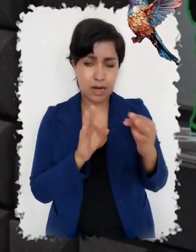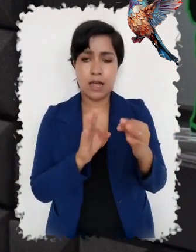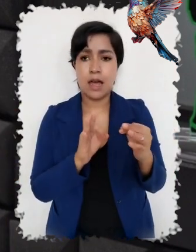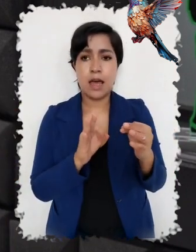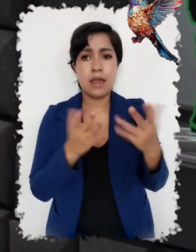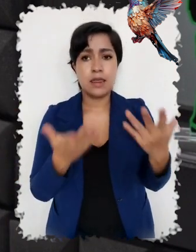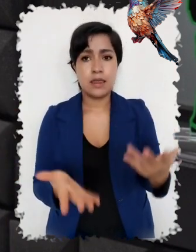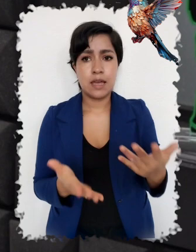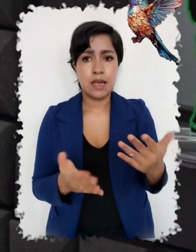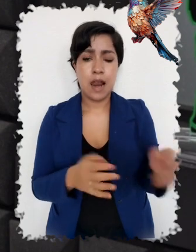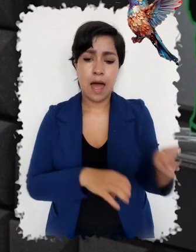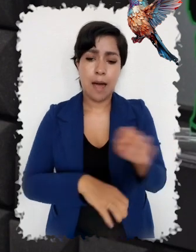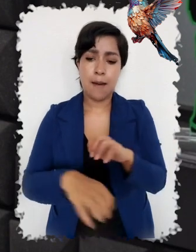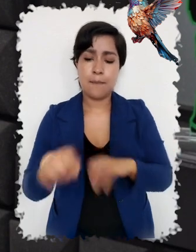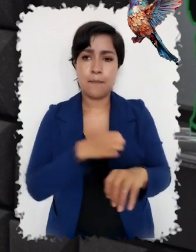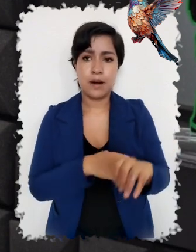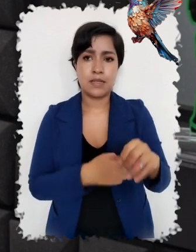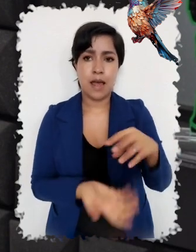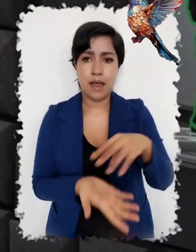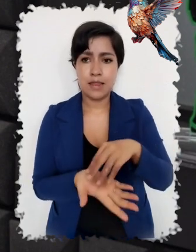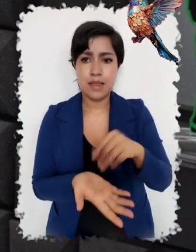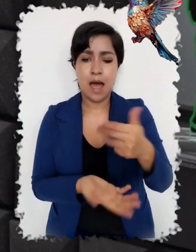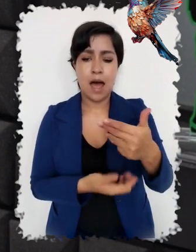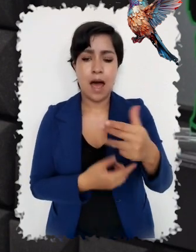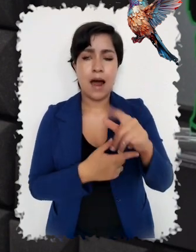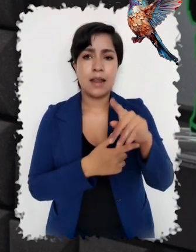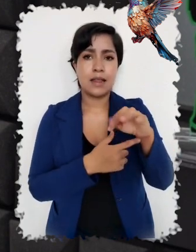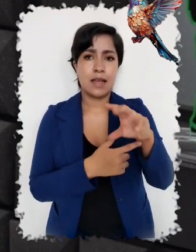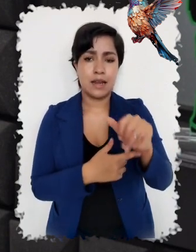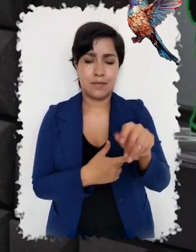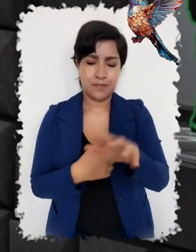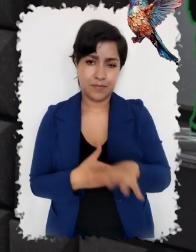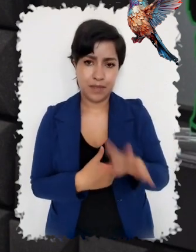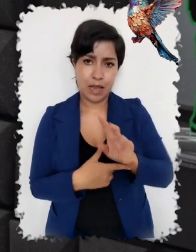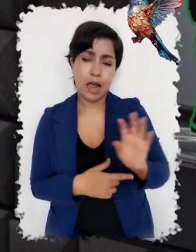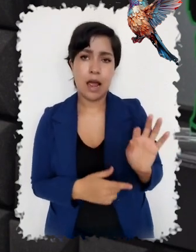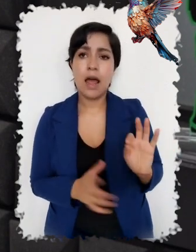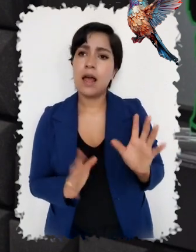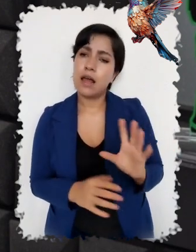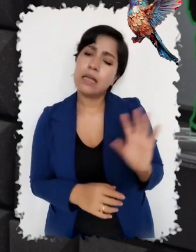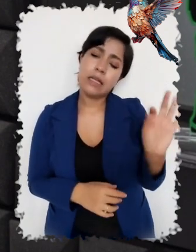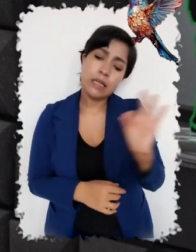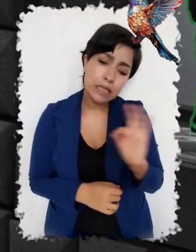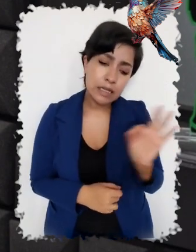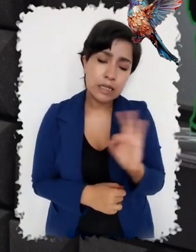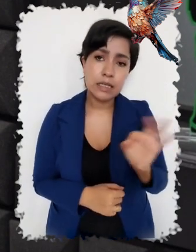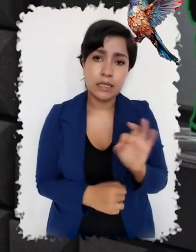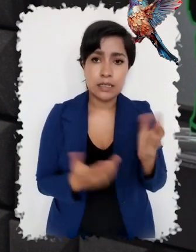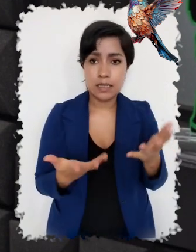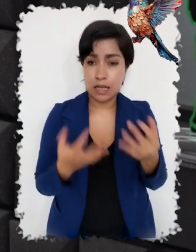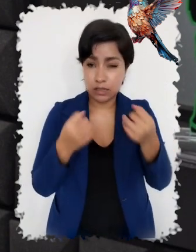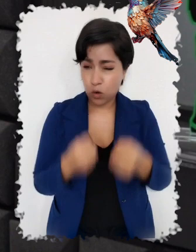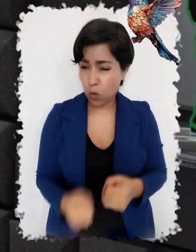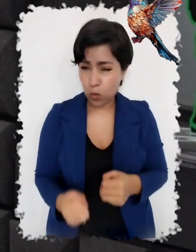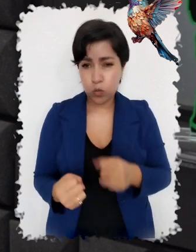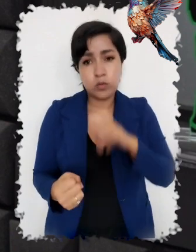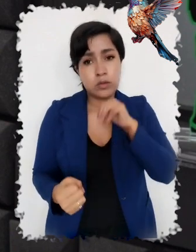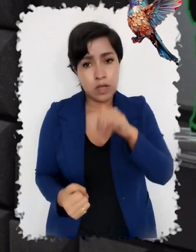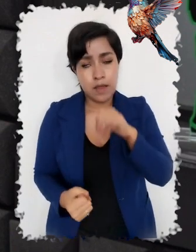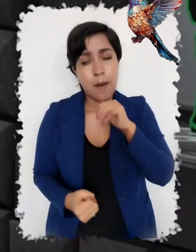ahí pueda ser Es probable todavía no lo podemos confirmar pero pero ahí están los espacios claramente es muy